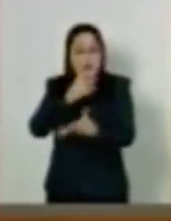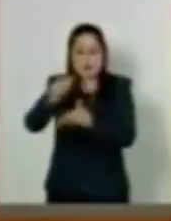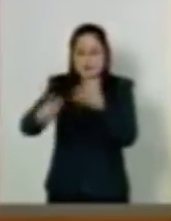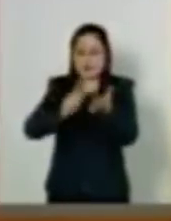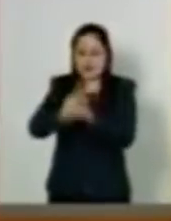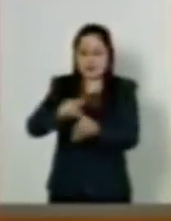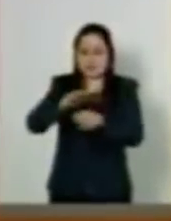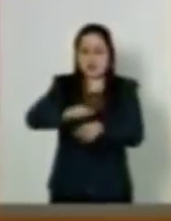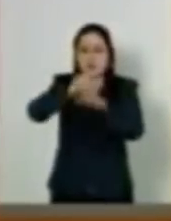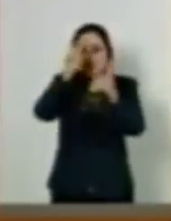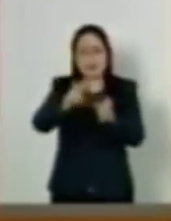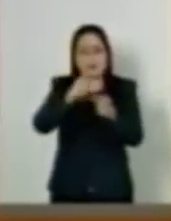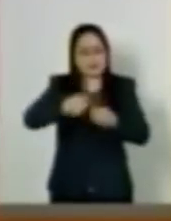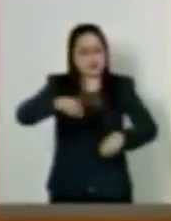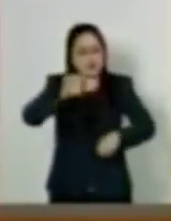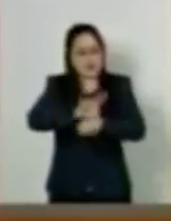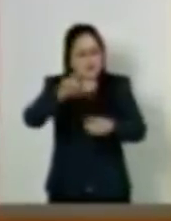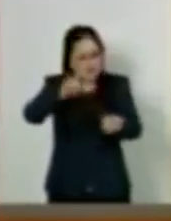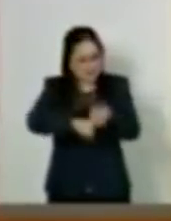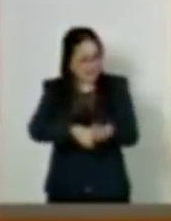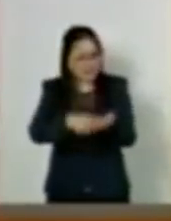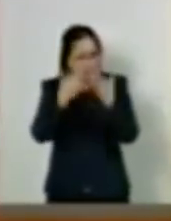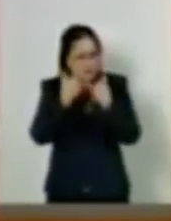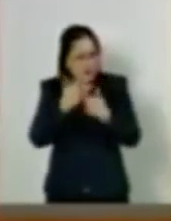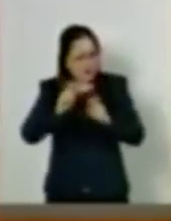legislar en materia de seguridad interior.